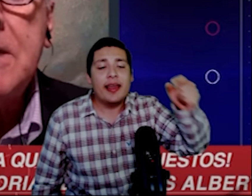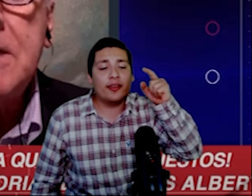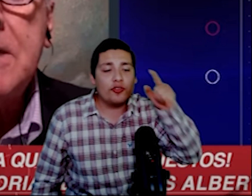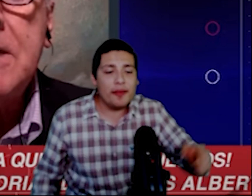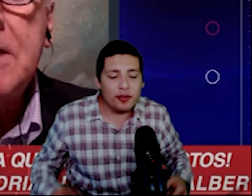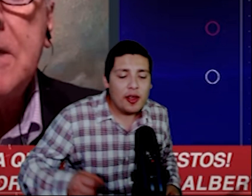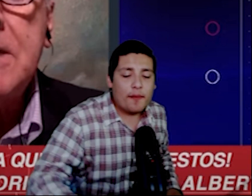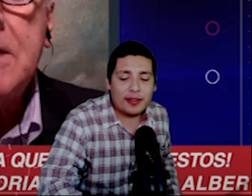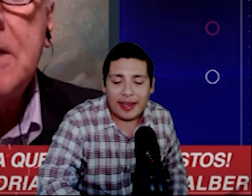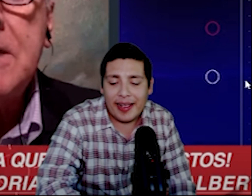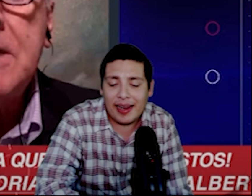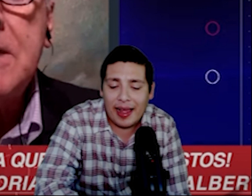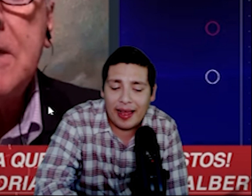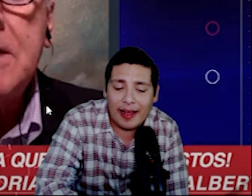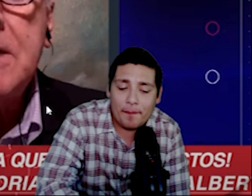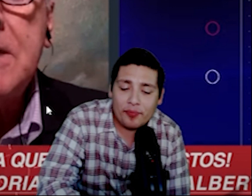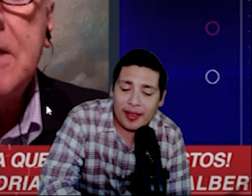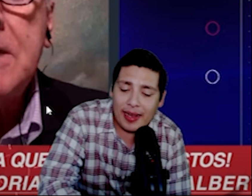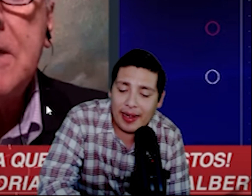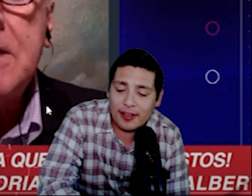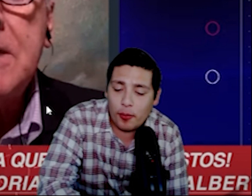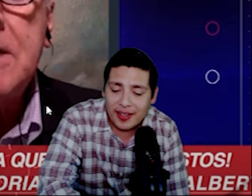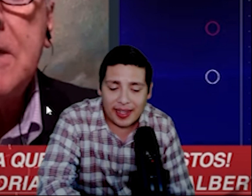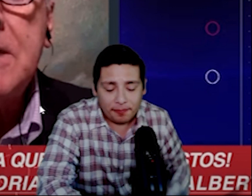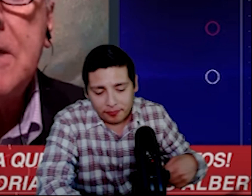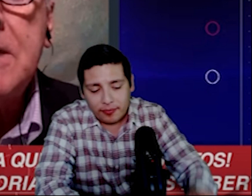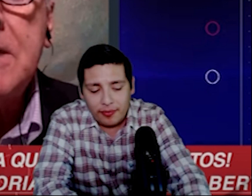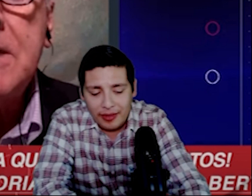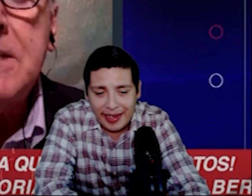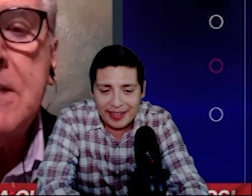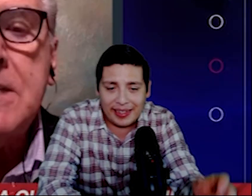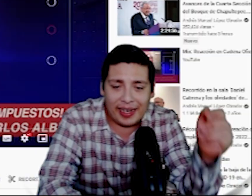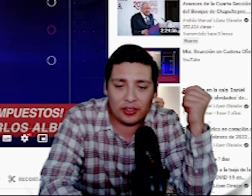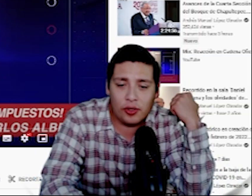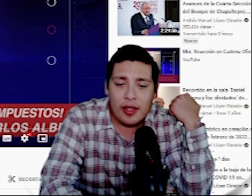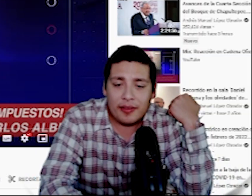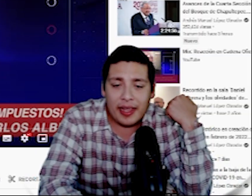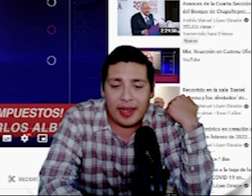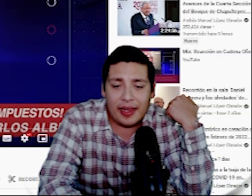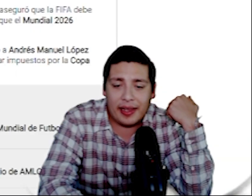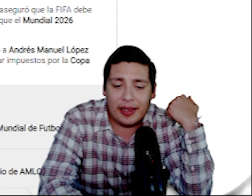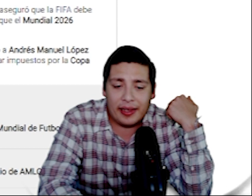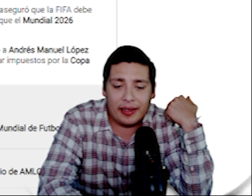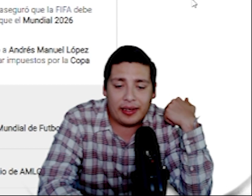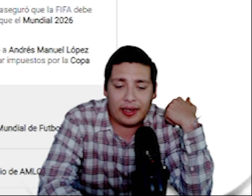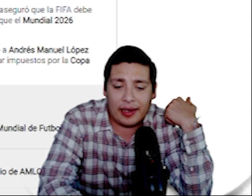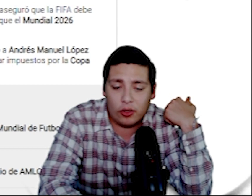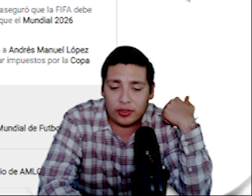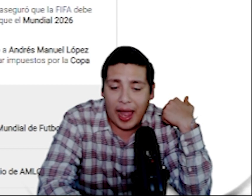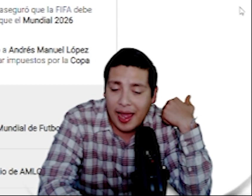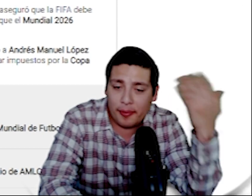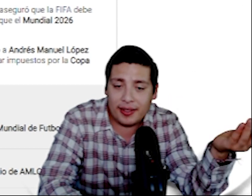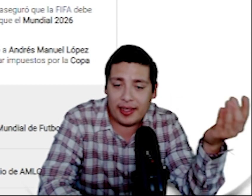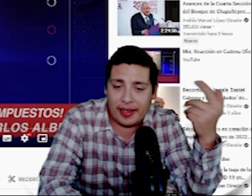guste. Escuchemos pues la respuesta, en este caso, de